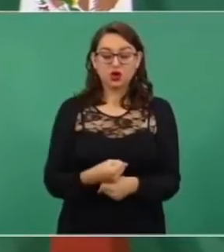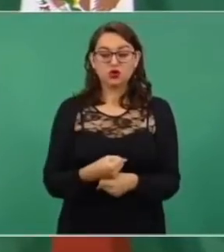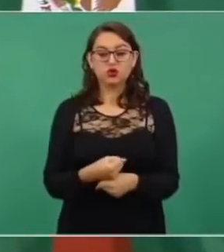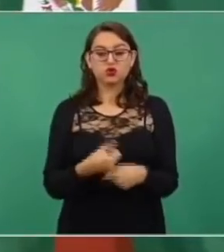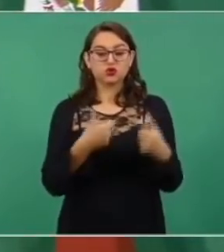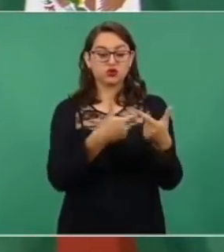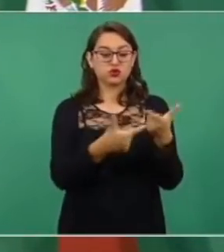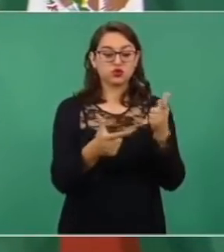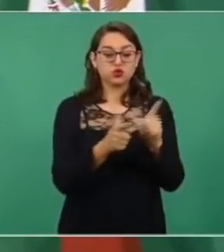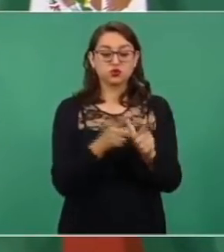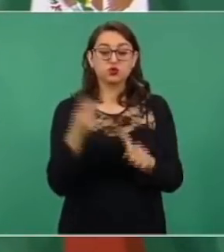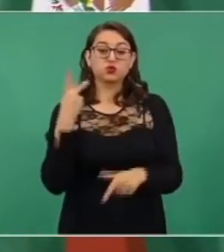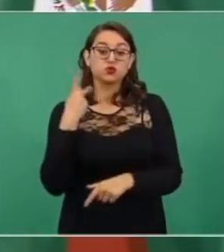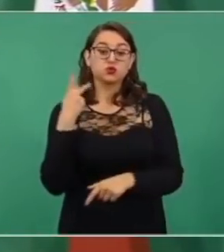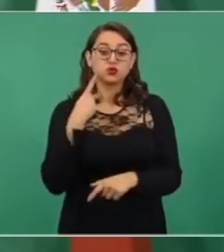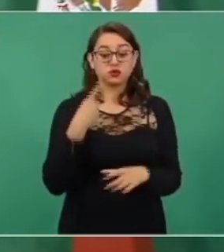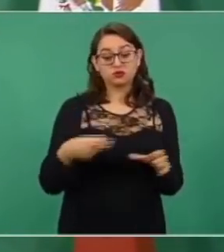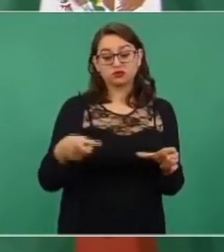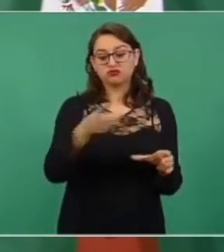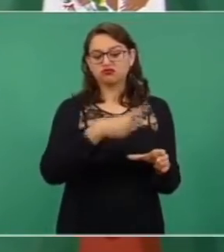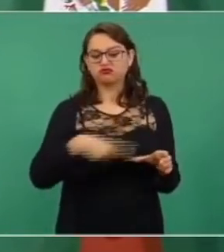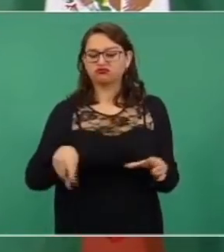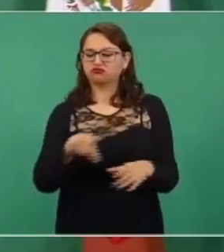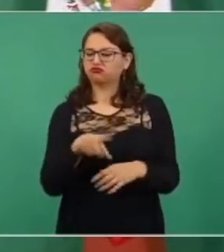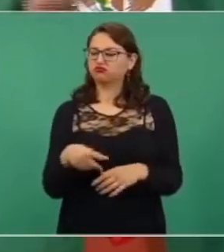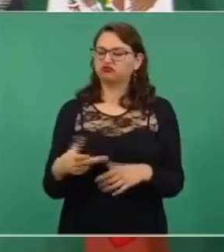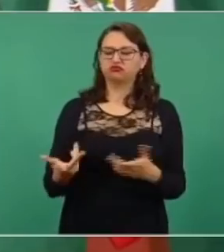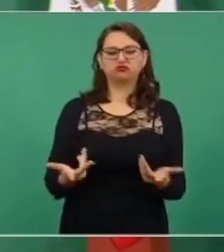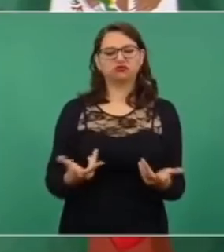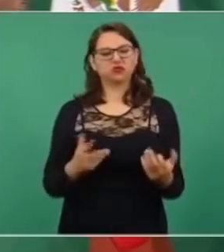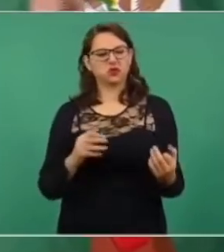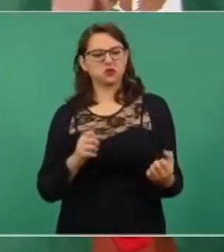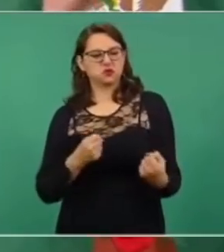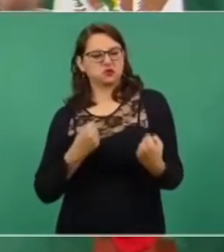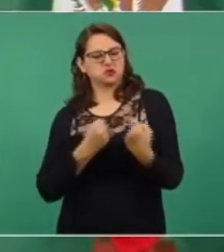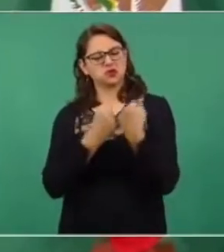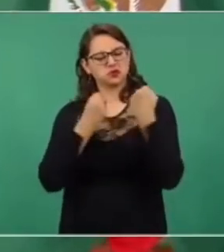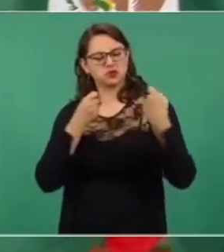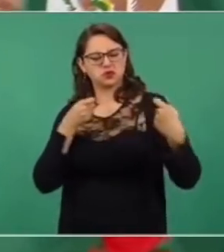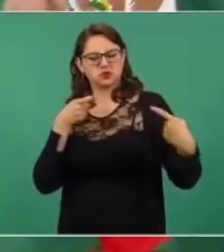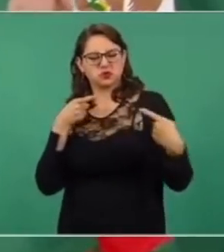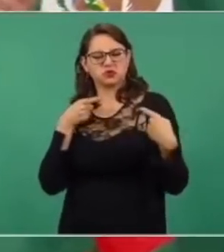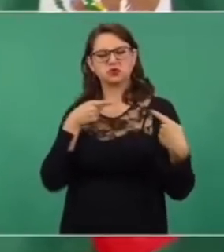Hablando de que estaban enfrentados,